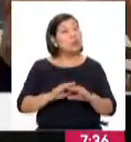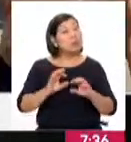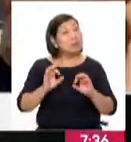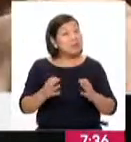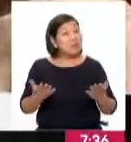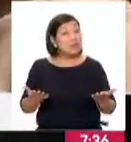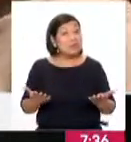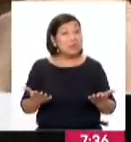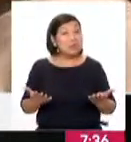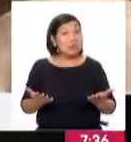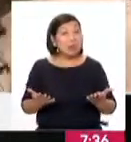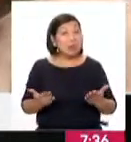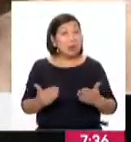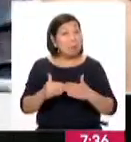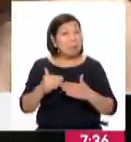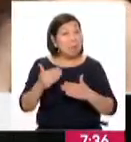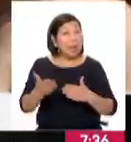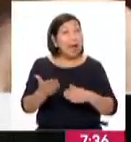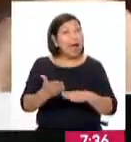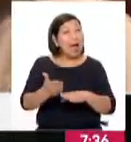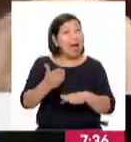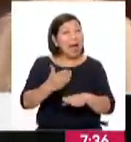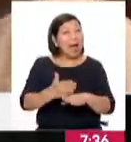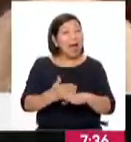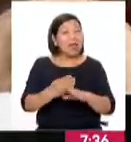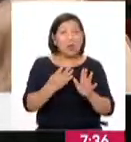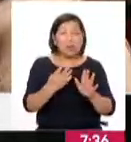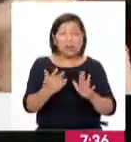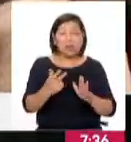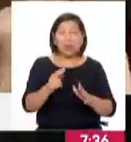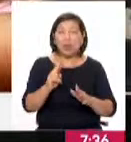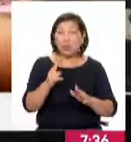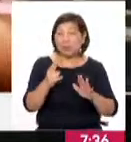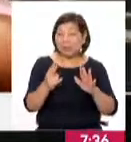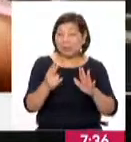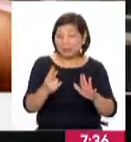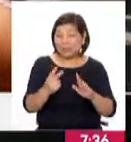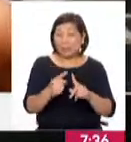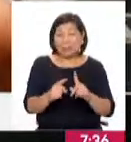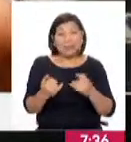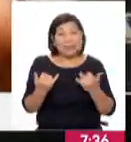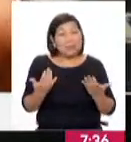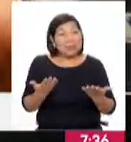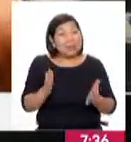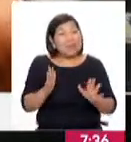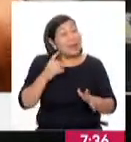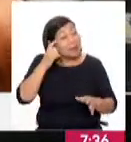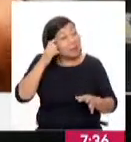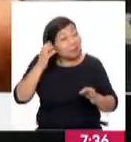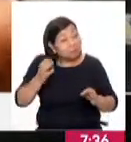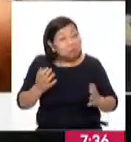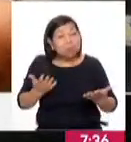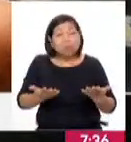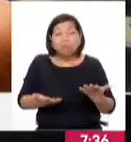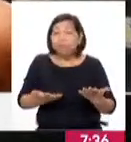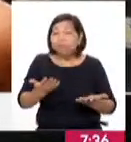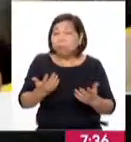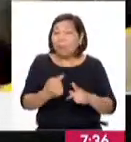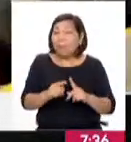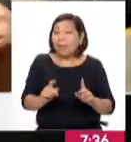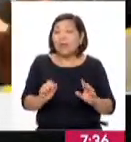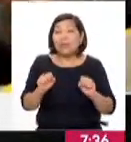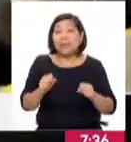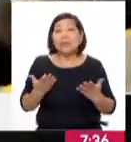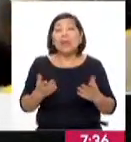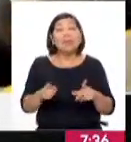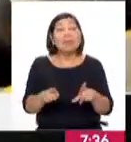va a ser de repente con un caso extraordinario como lo que hemos visto en el 98 del 2017 en realidad es poco probable no es poco probable Por lo pronto lo